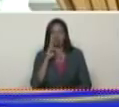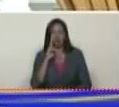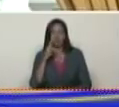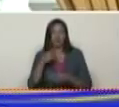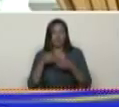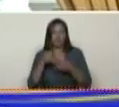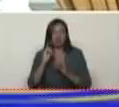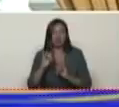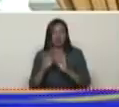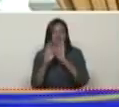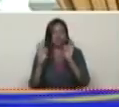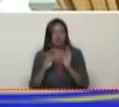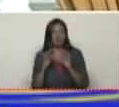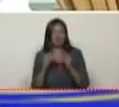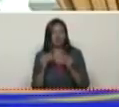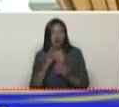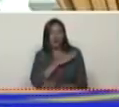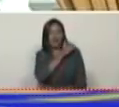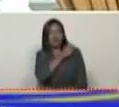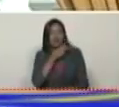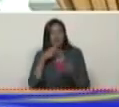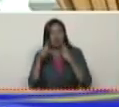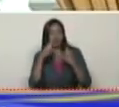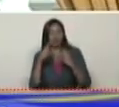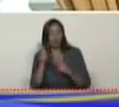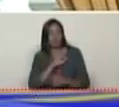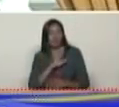apellido en los jefes políticos de la